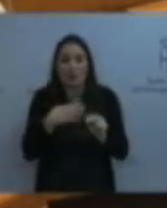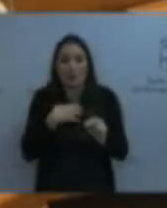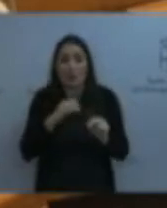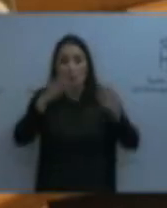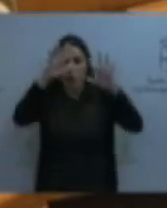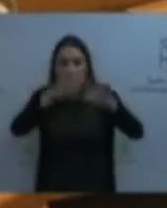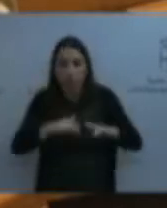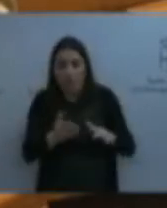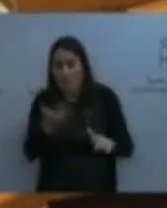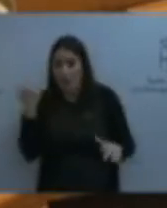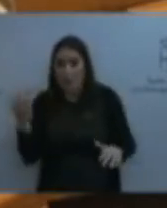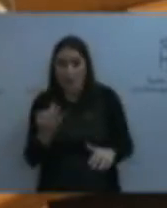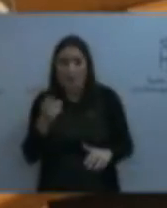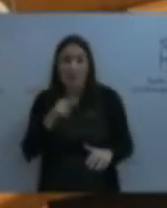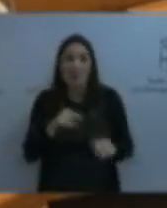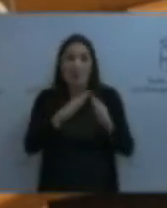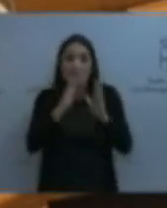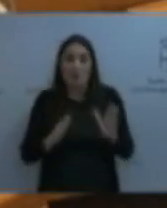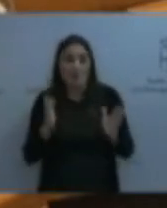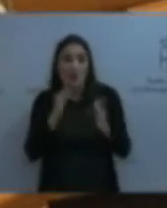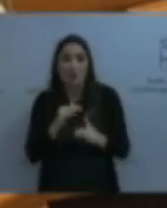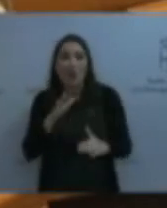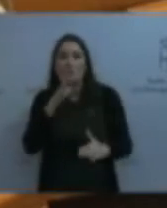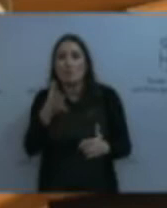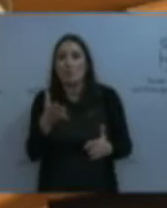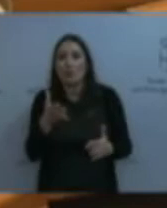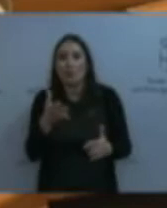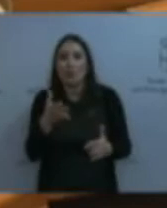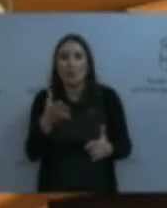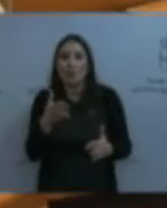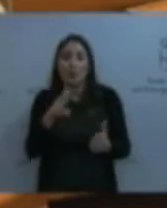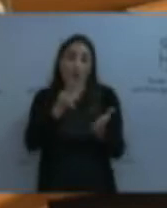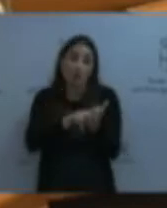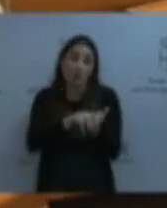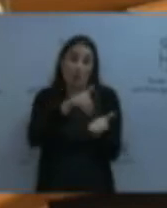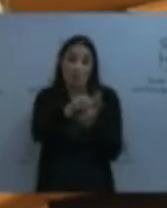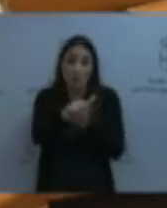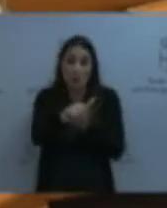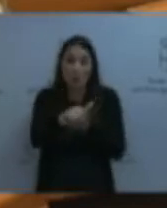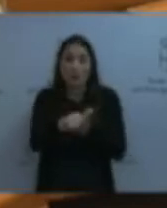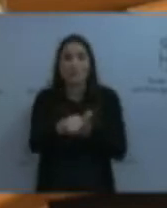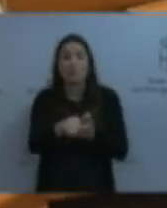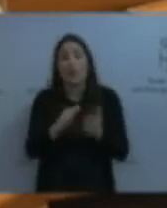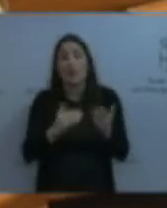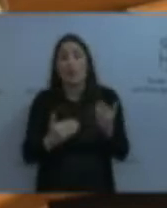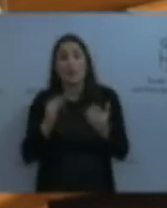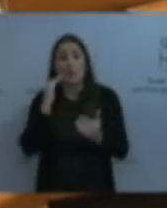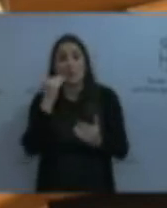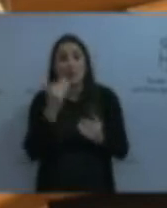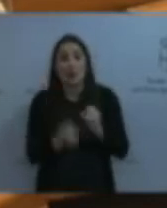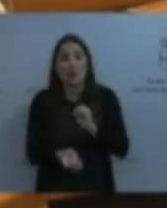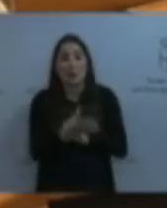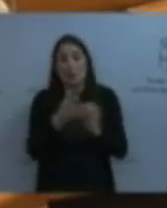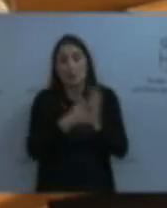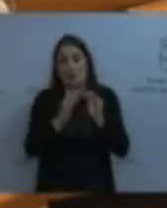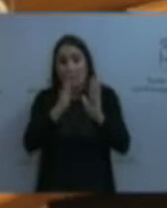desalojo inmediato, privación de vivienda por ser objeto de una ejecución hipotecaria con fecha prevista de lanzamiento que suponga la pérdida de la vivienda,